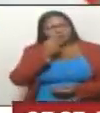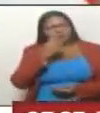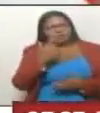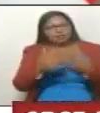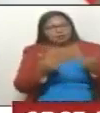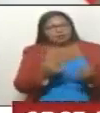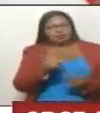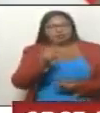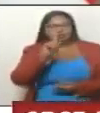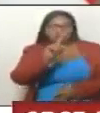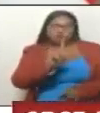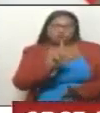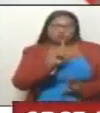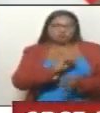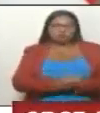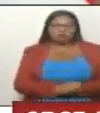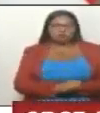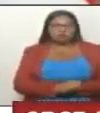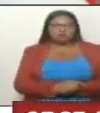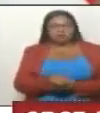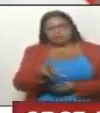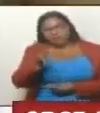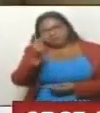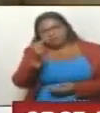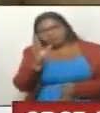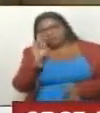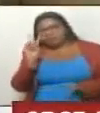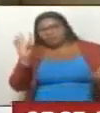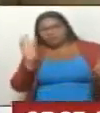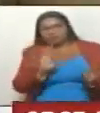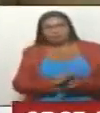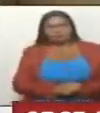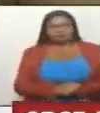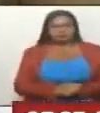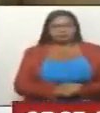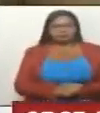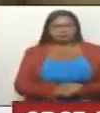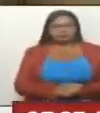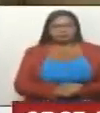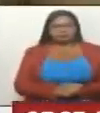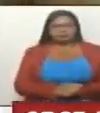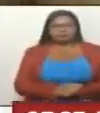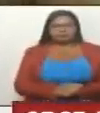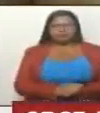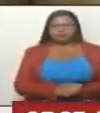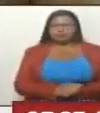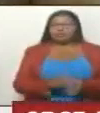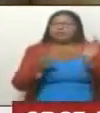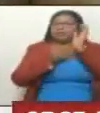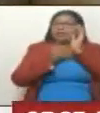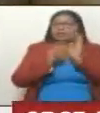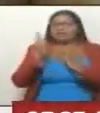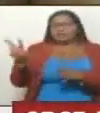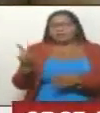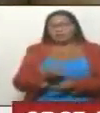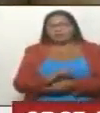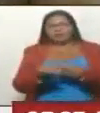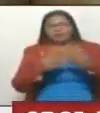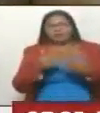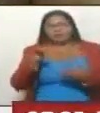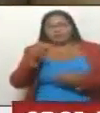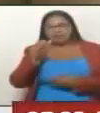diputado? Yo llevo uno. Okay. Podría ser la segunda. El segundo es hoy. De ahí lleva dos. Dos. Pero quien perdió la cuenta es Jan.